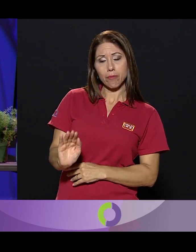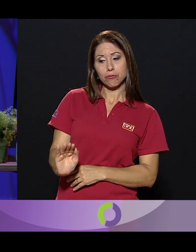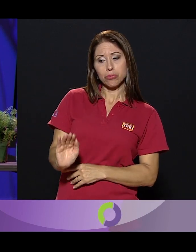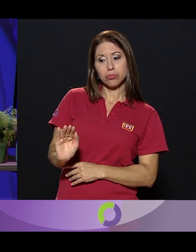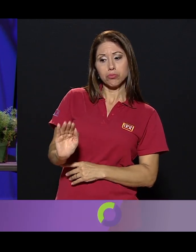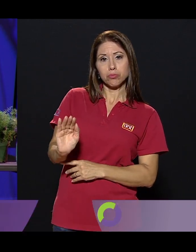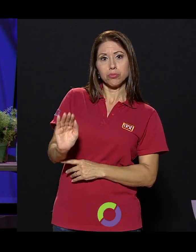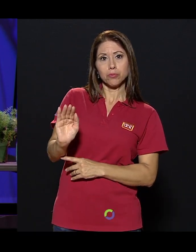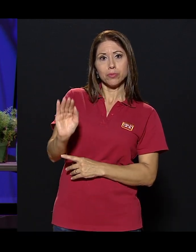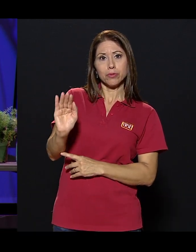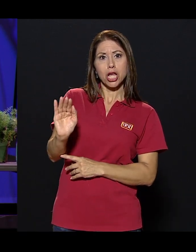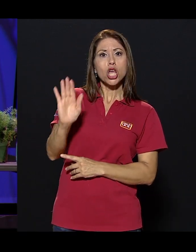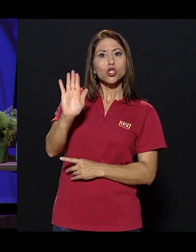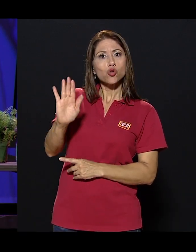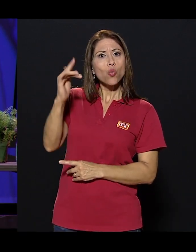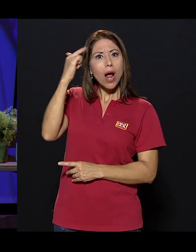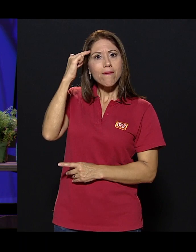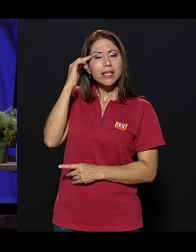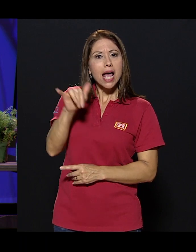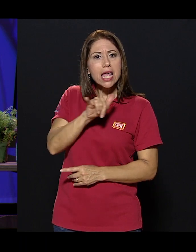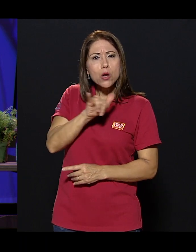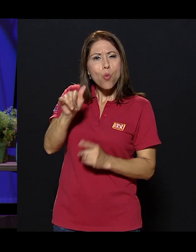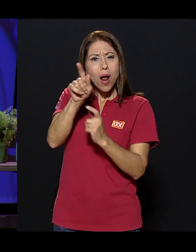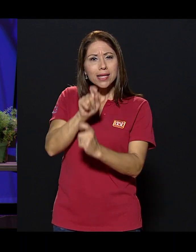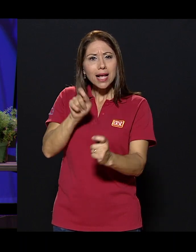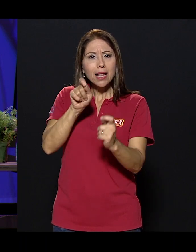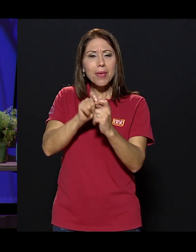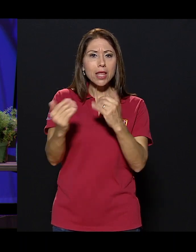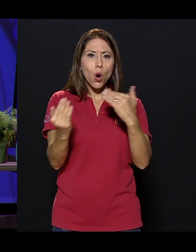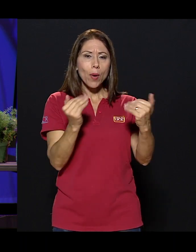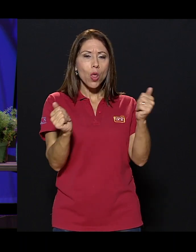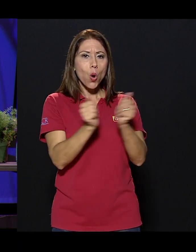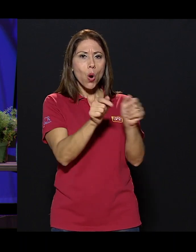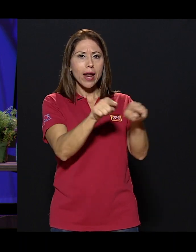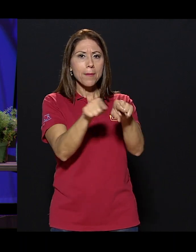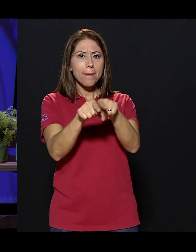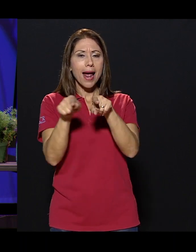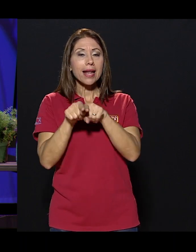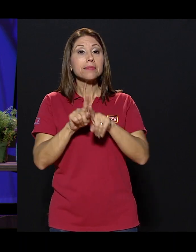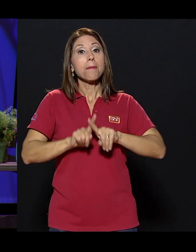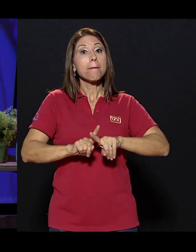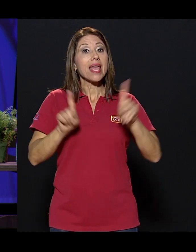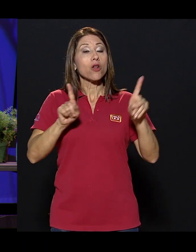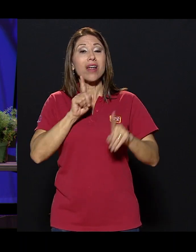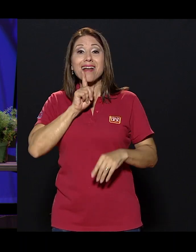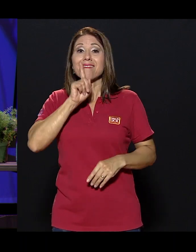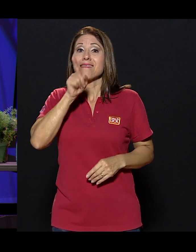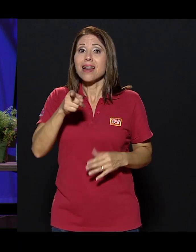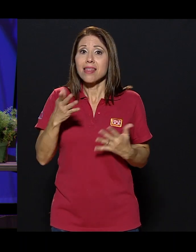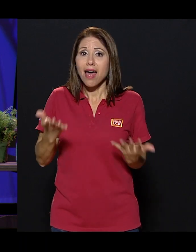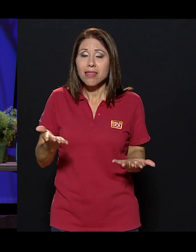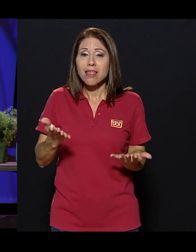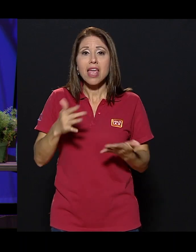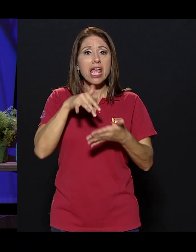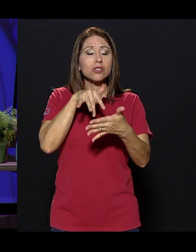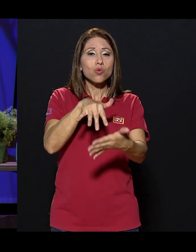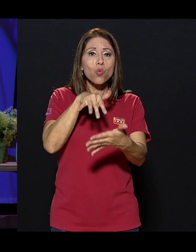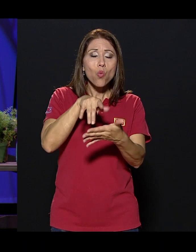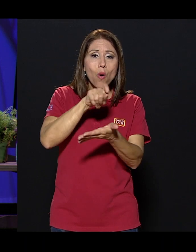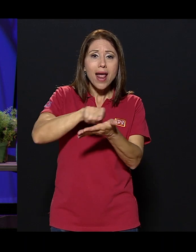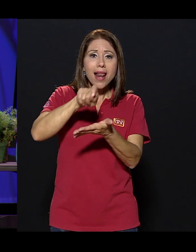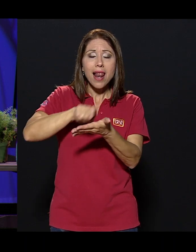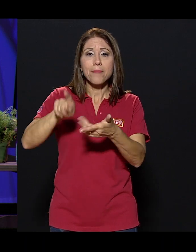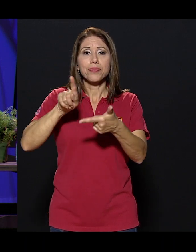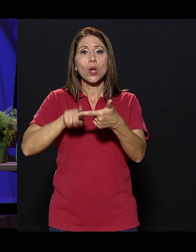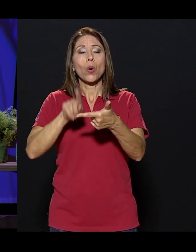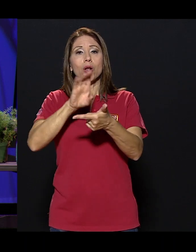que en su cabeza es exactamente igual que sus hermanas, pero que en la realidad, en la escuela, en el